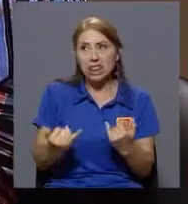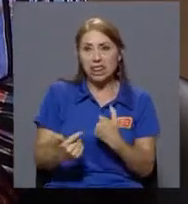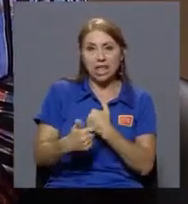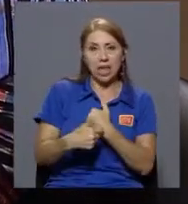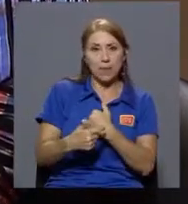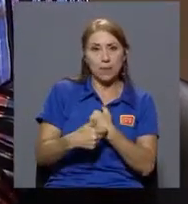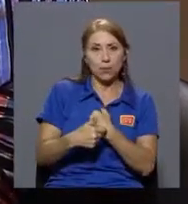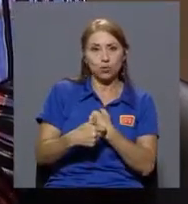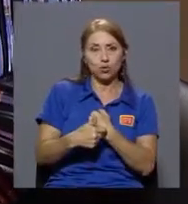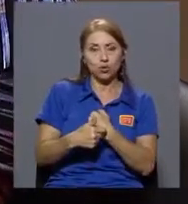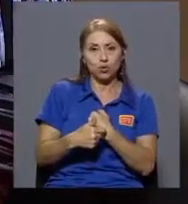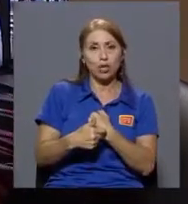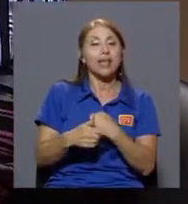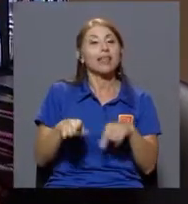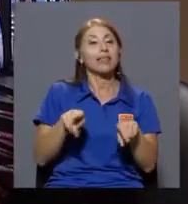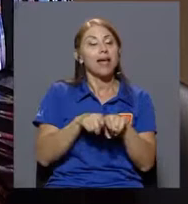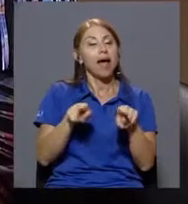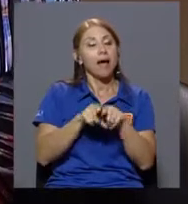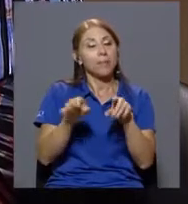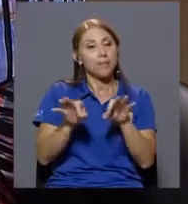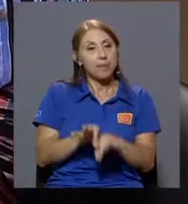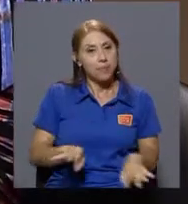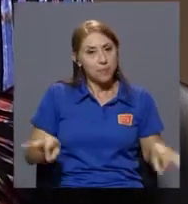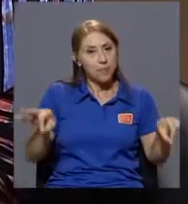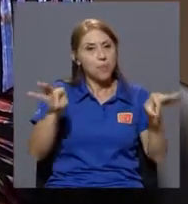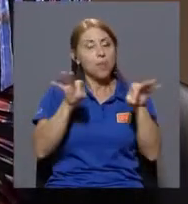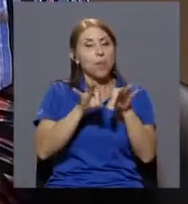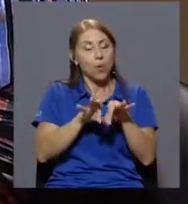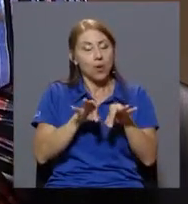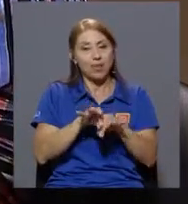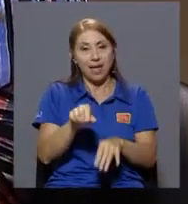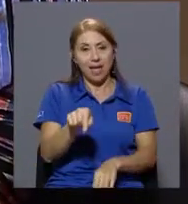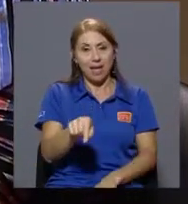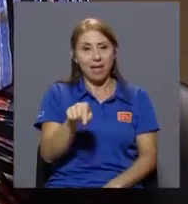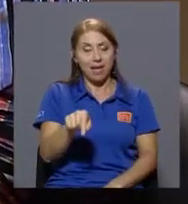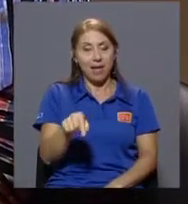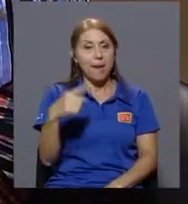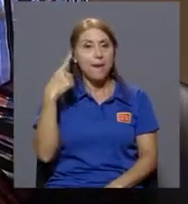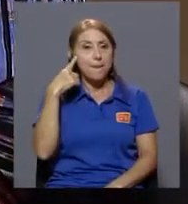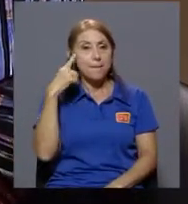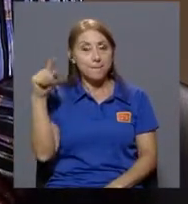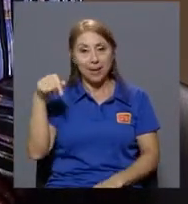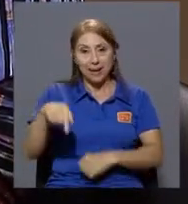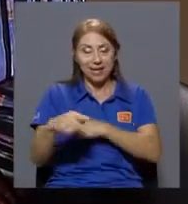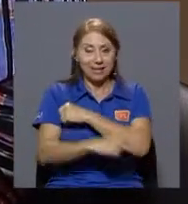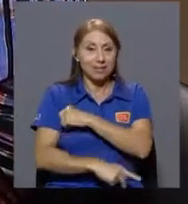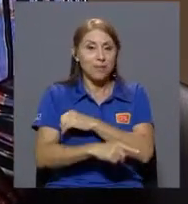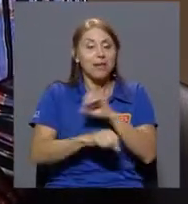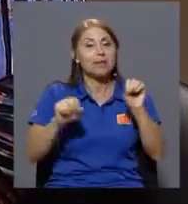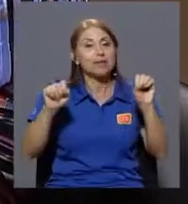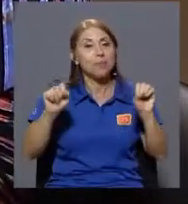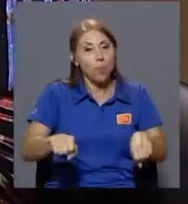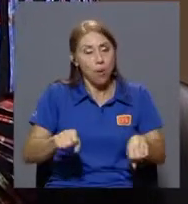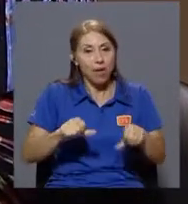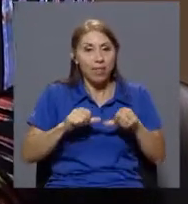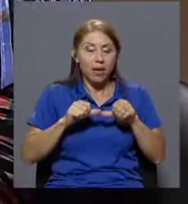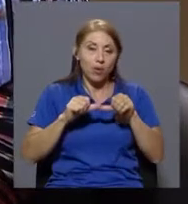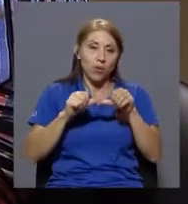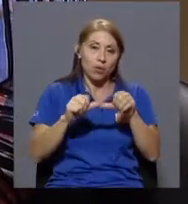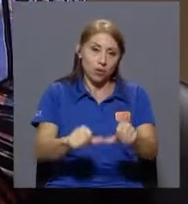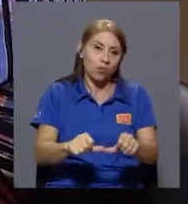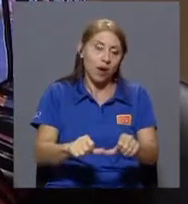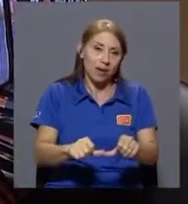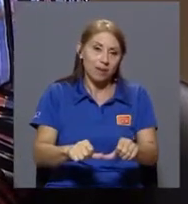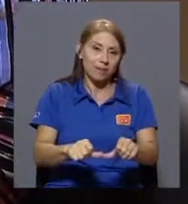la relevancia que esto tiene para que este país pueda continuar